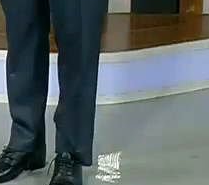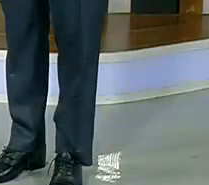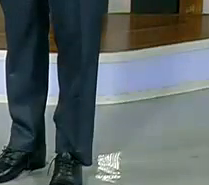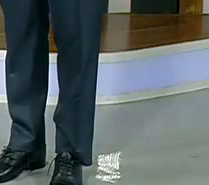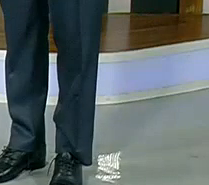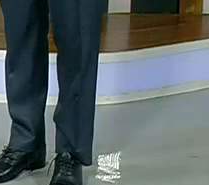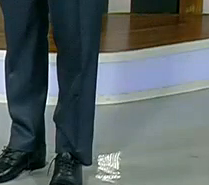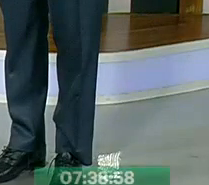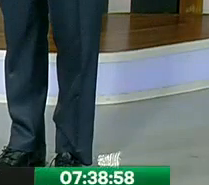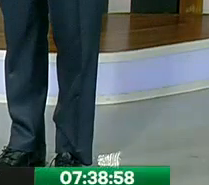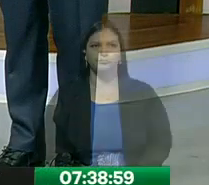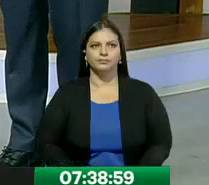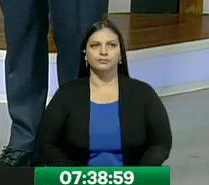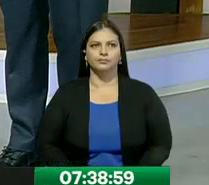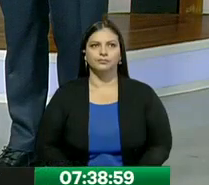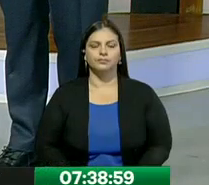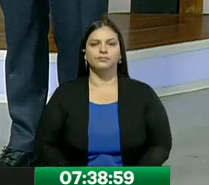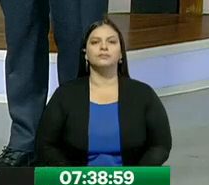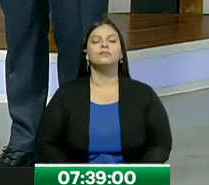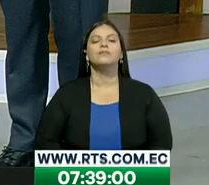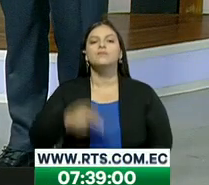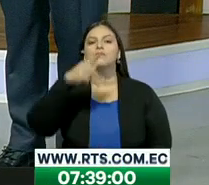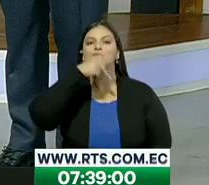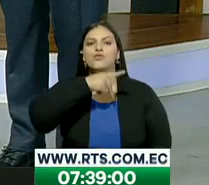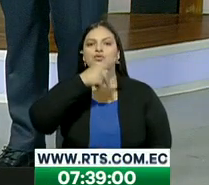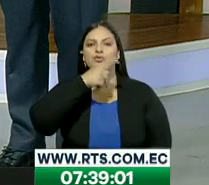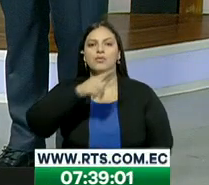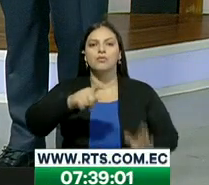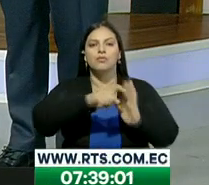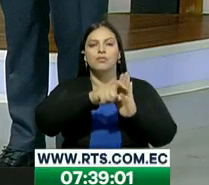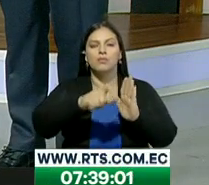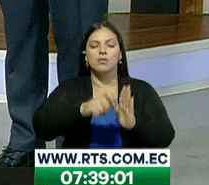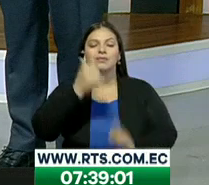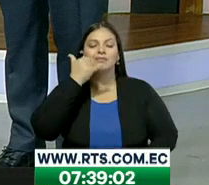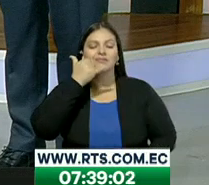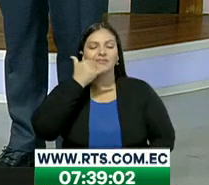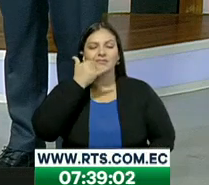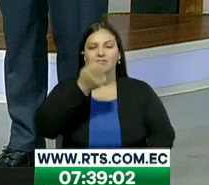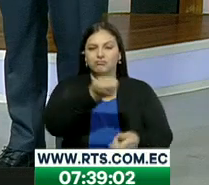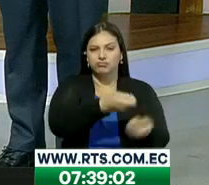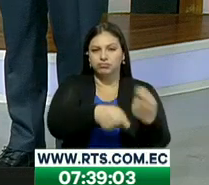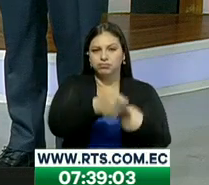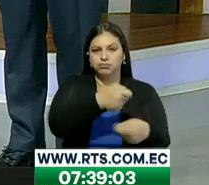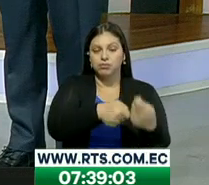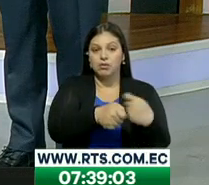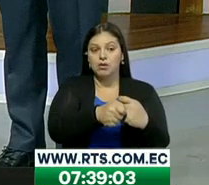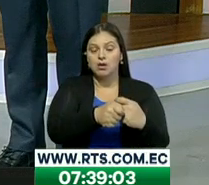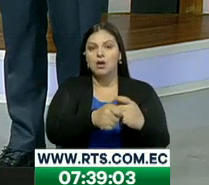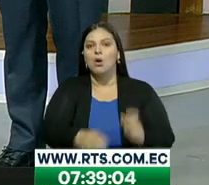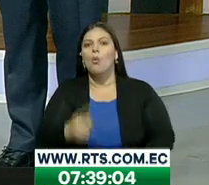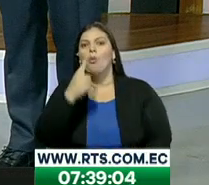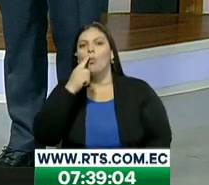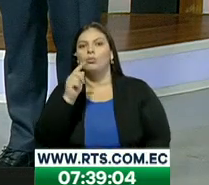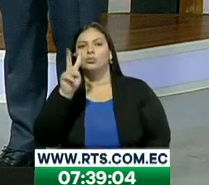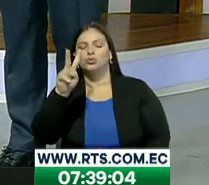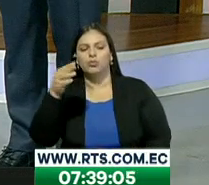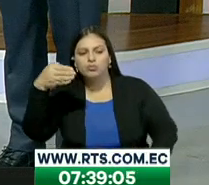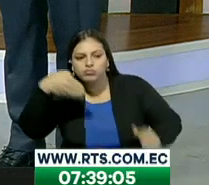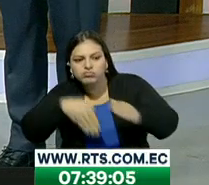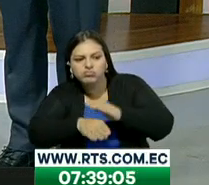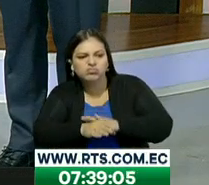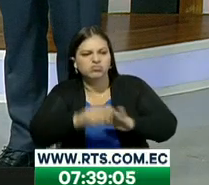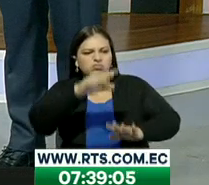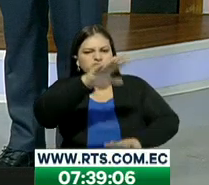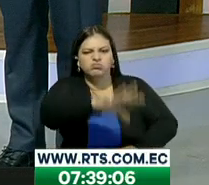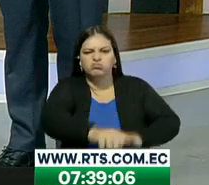robo perpetrado por dos sujetos armados que luego huyeron en una moto. Sin embargo, la policía detuvo al conductor de un taxi en el que